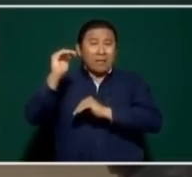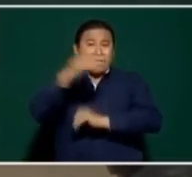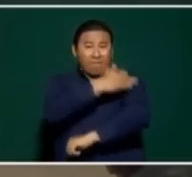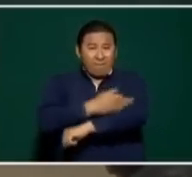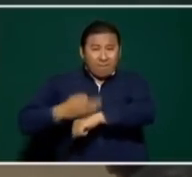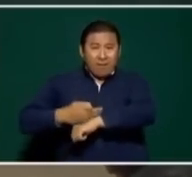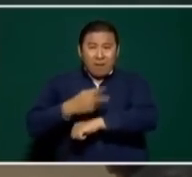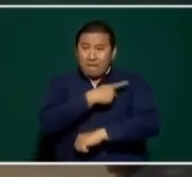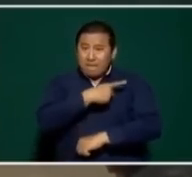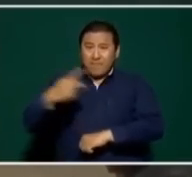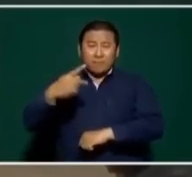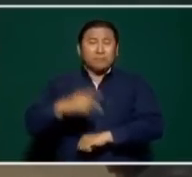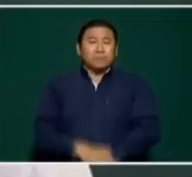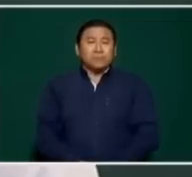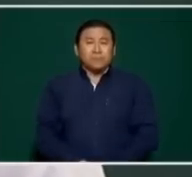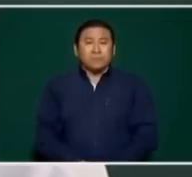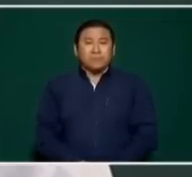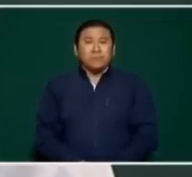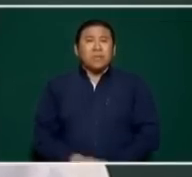escasos recursos económicos,